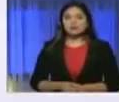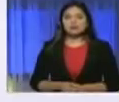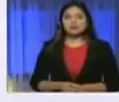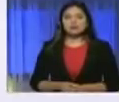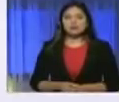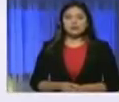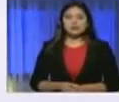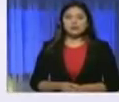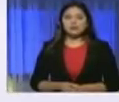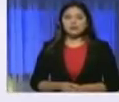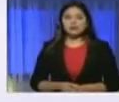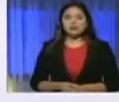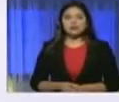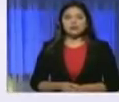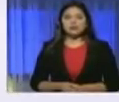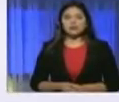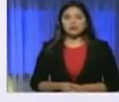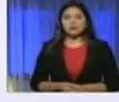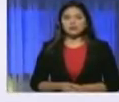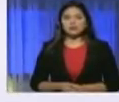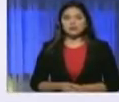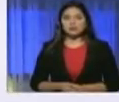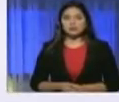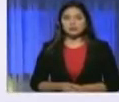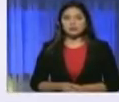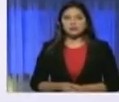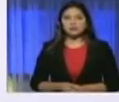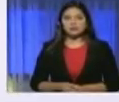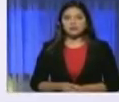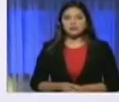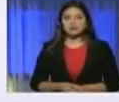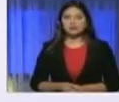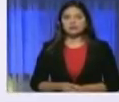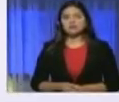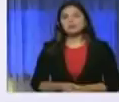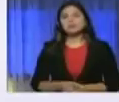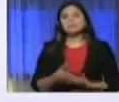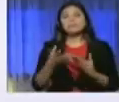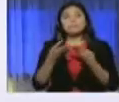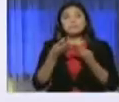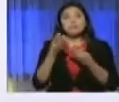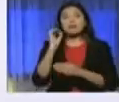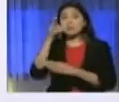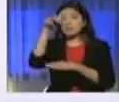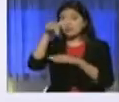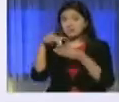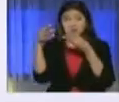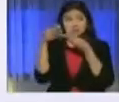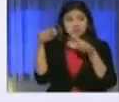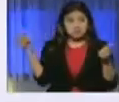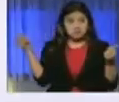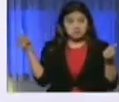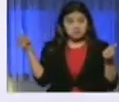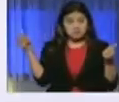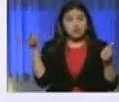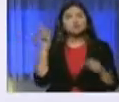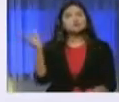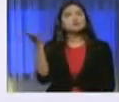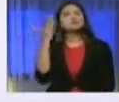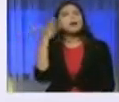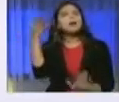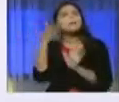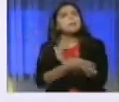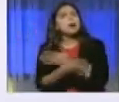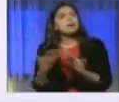compañero, diputado de la autodisuelta Asamblea Nacional Burguesa? ¿Tú sabes qué sucede? Que